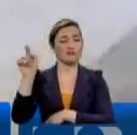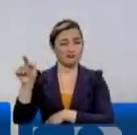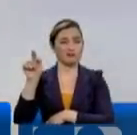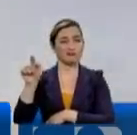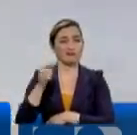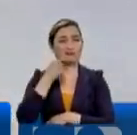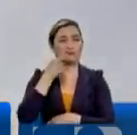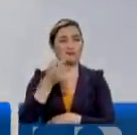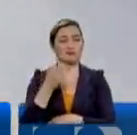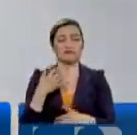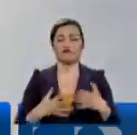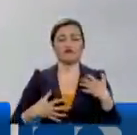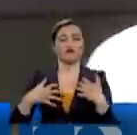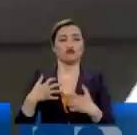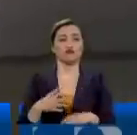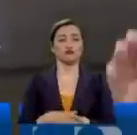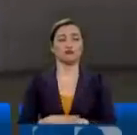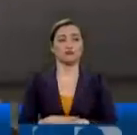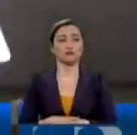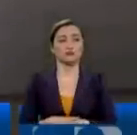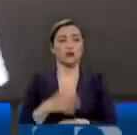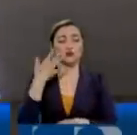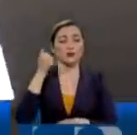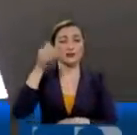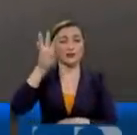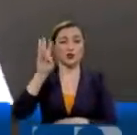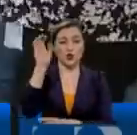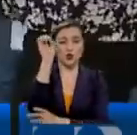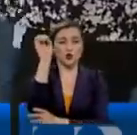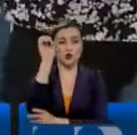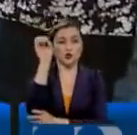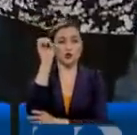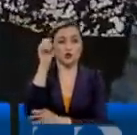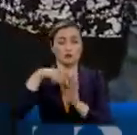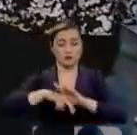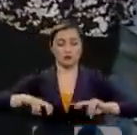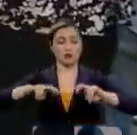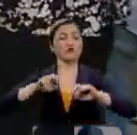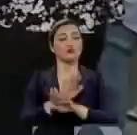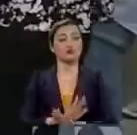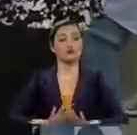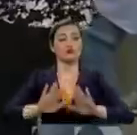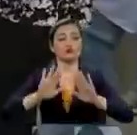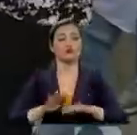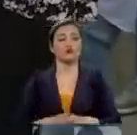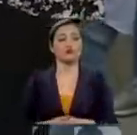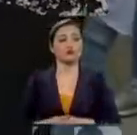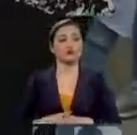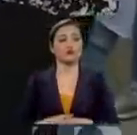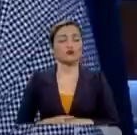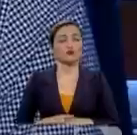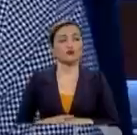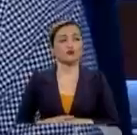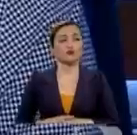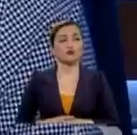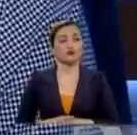han manifestado su indignación por el suceso. Este 16 de octubre finaliza la instrucción fiscal. Nosotros estimamos que sea la